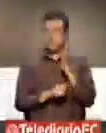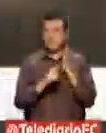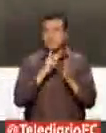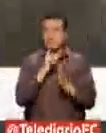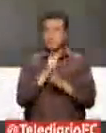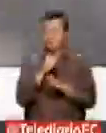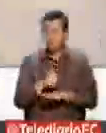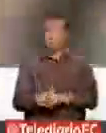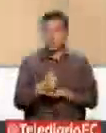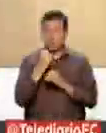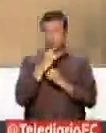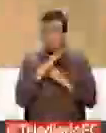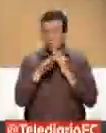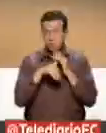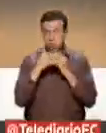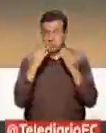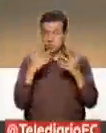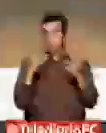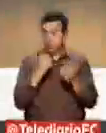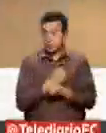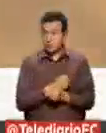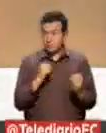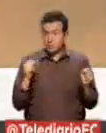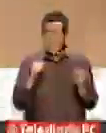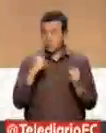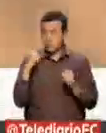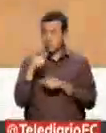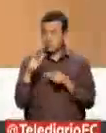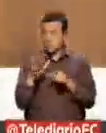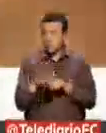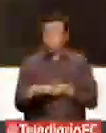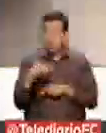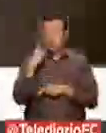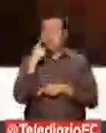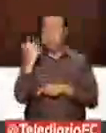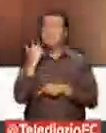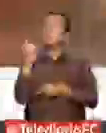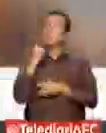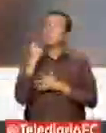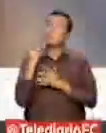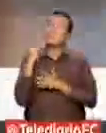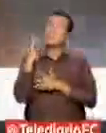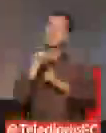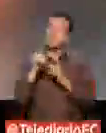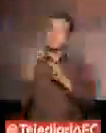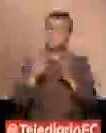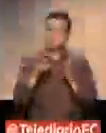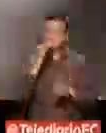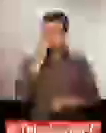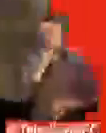las autoridades esperan que todos estén a salvo en otros lugares, es muy probable que se hallen más víctimas.